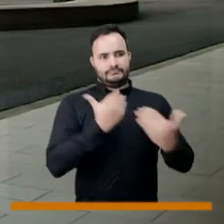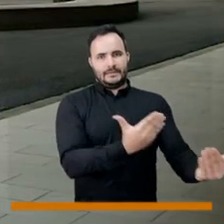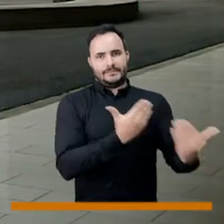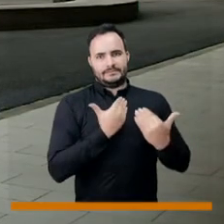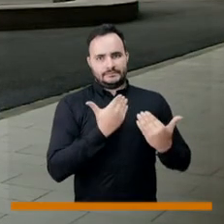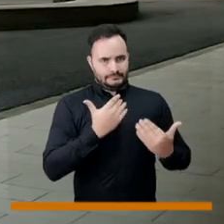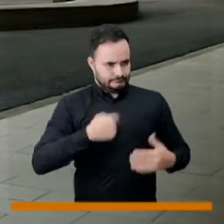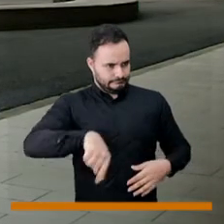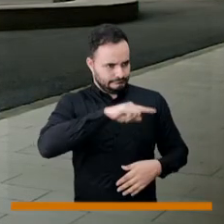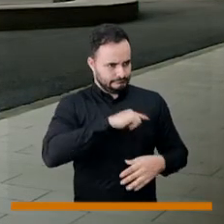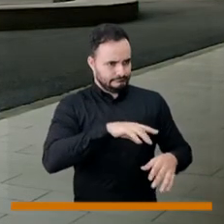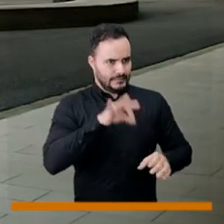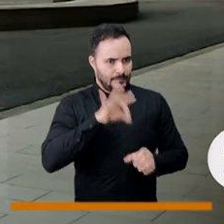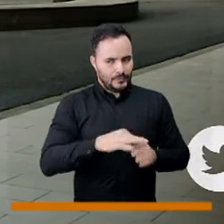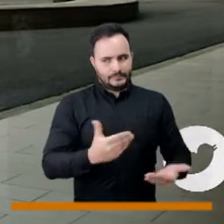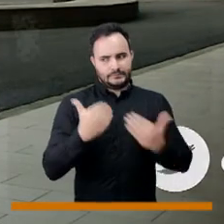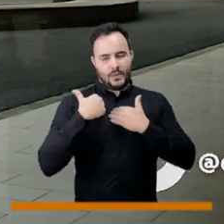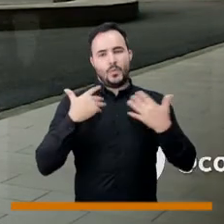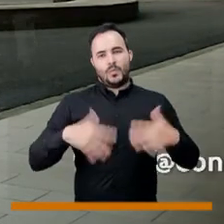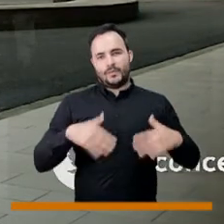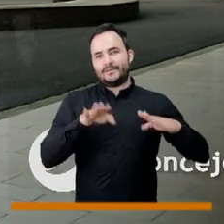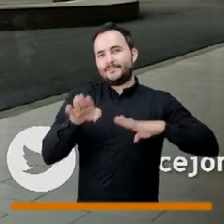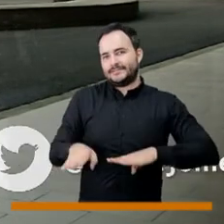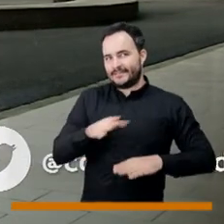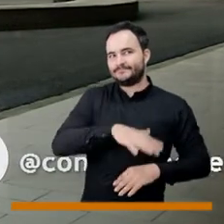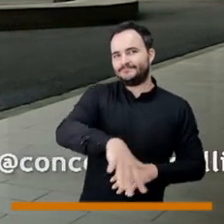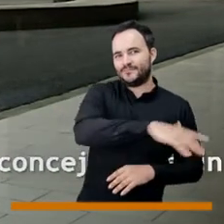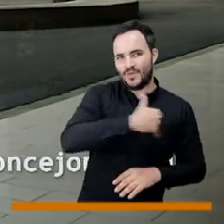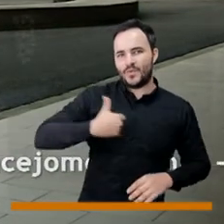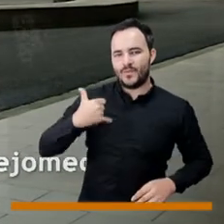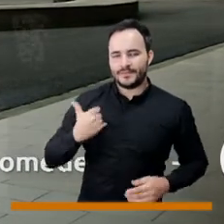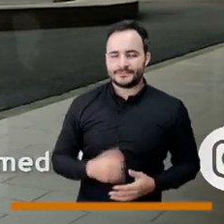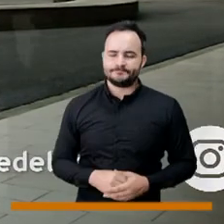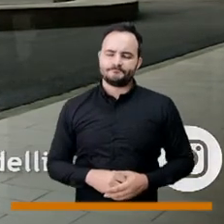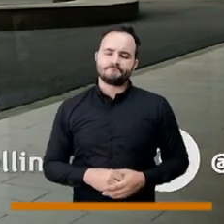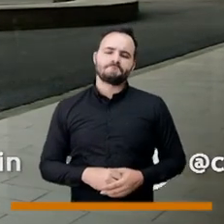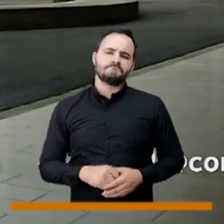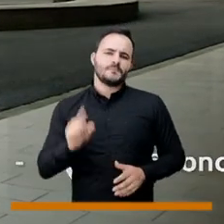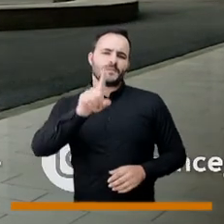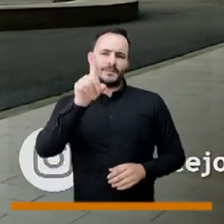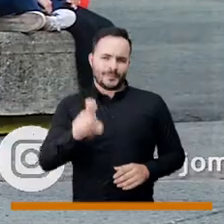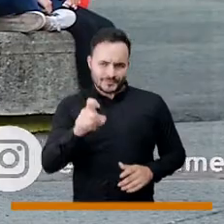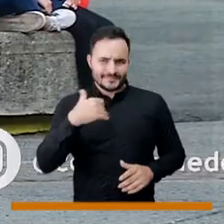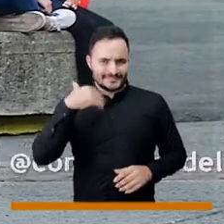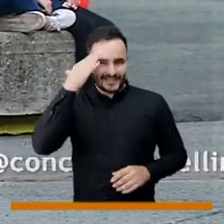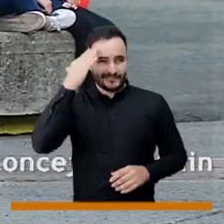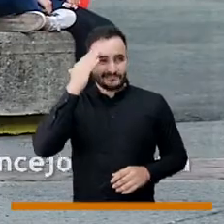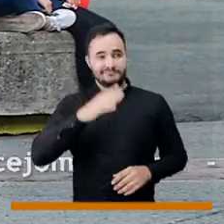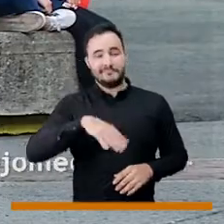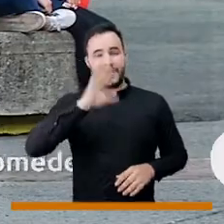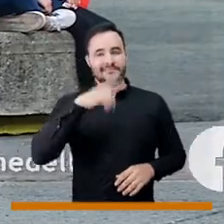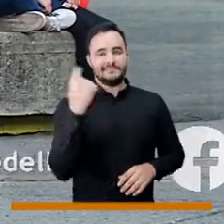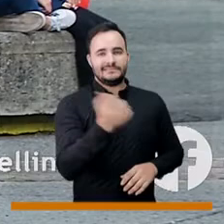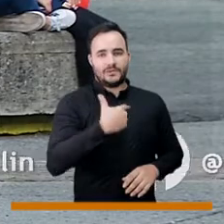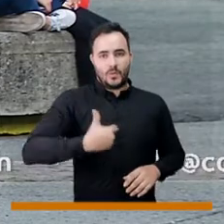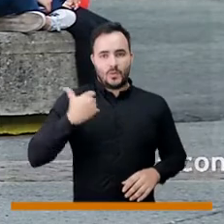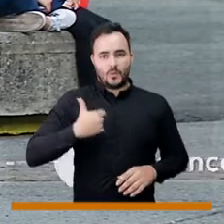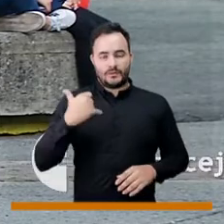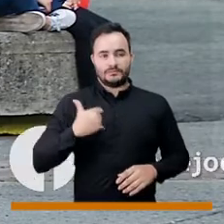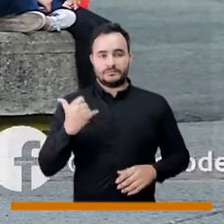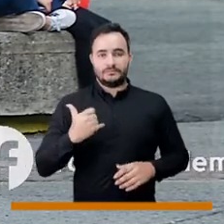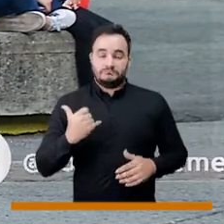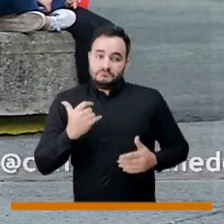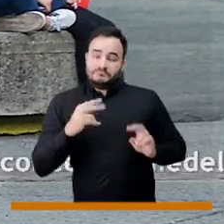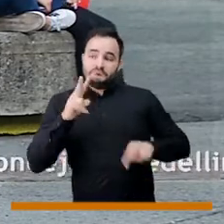municipal de juventud de medellín la gente cree que si a los muchachos no se les cobra o las cosas son gratis no se